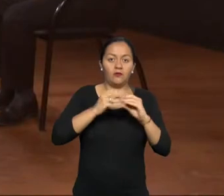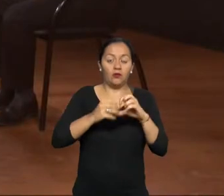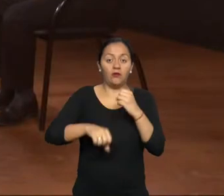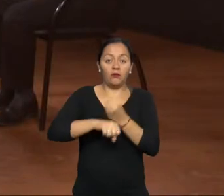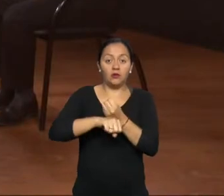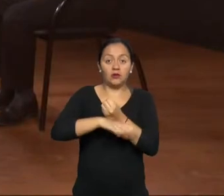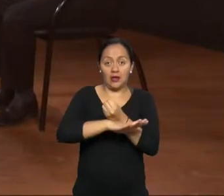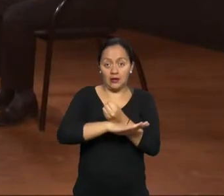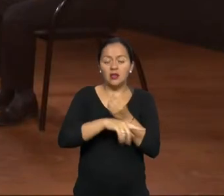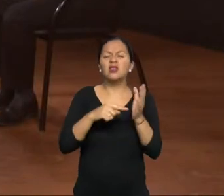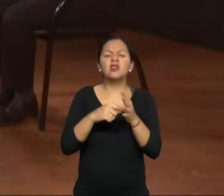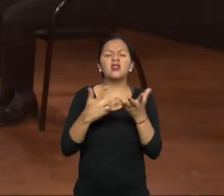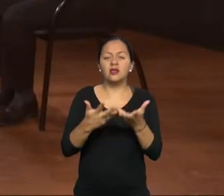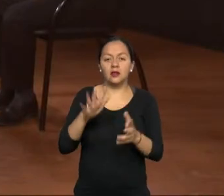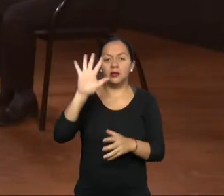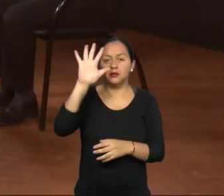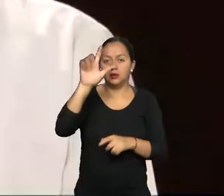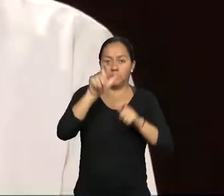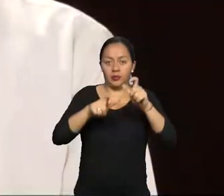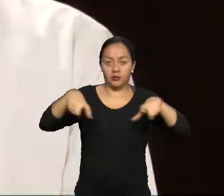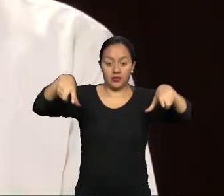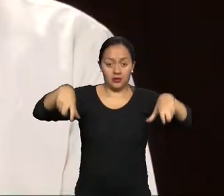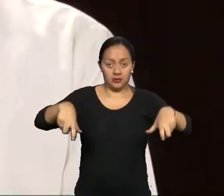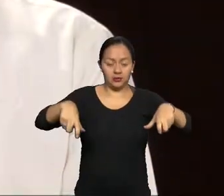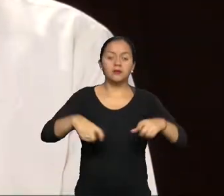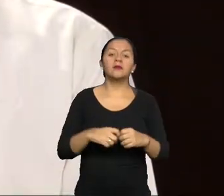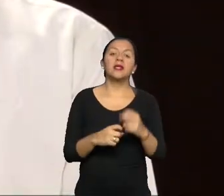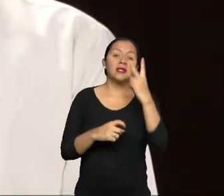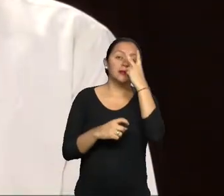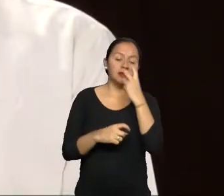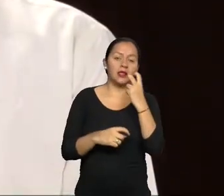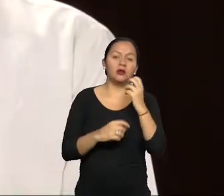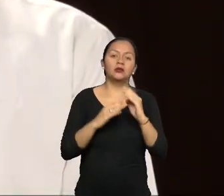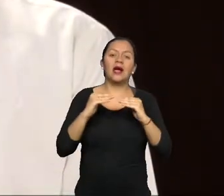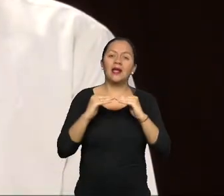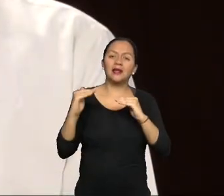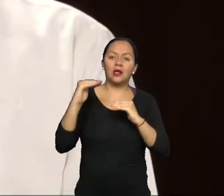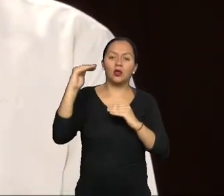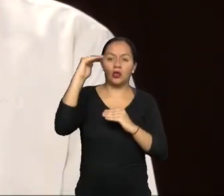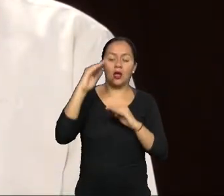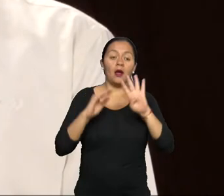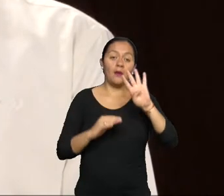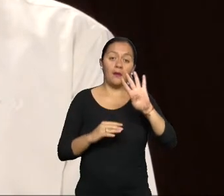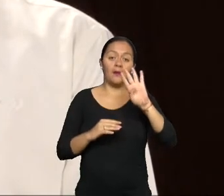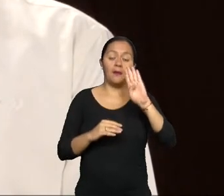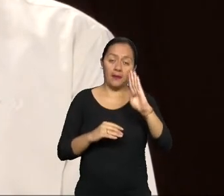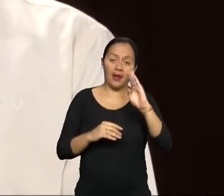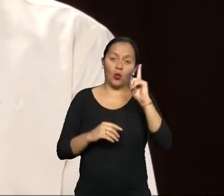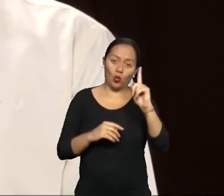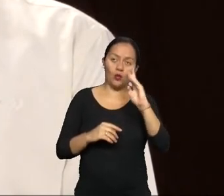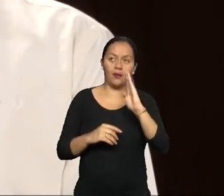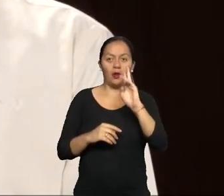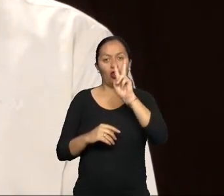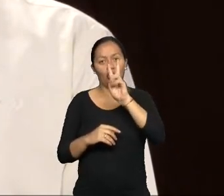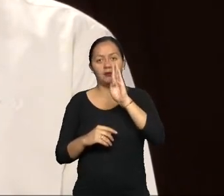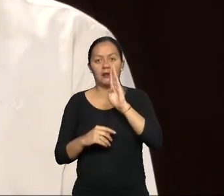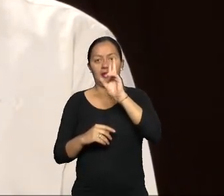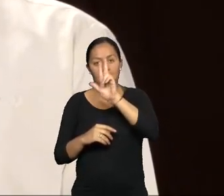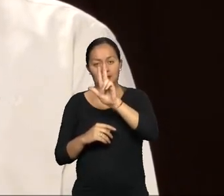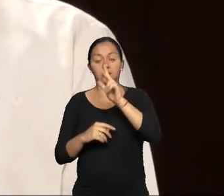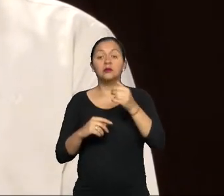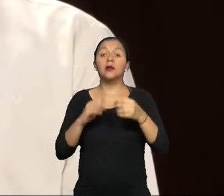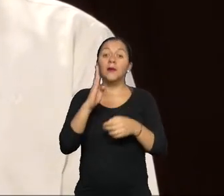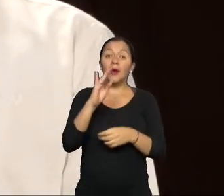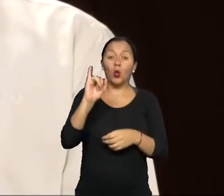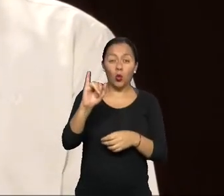personas en cancha, tenemos categorías de ciegos B1, B2 y B3, ese es por su remanente visual. La B1 es quien totalmente no ve.